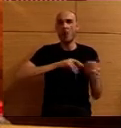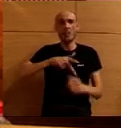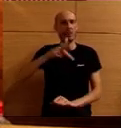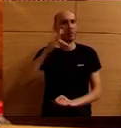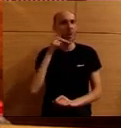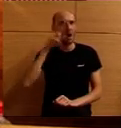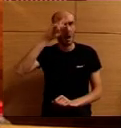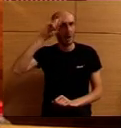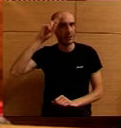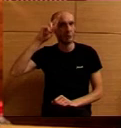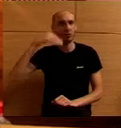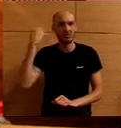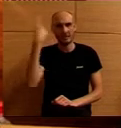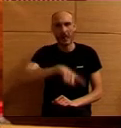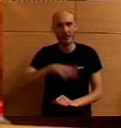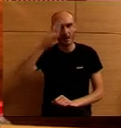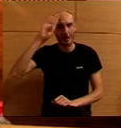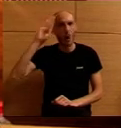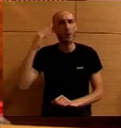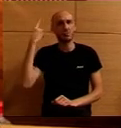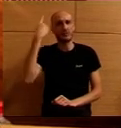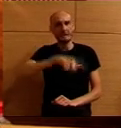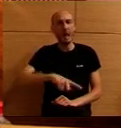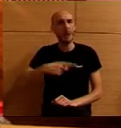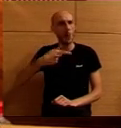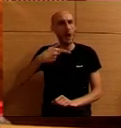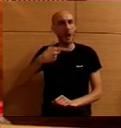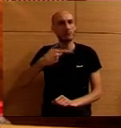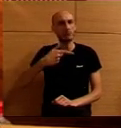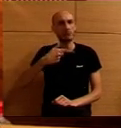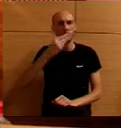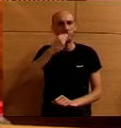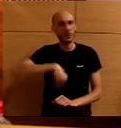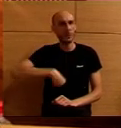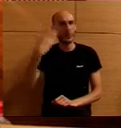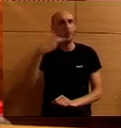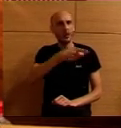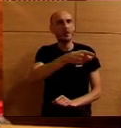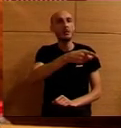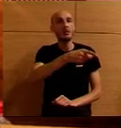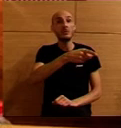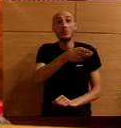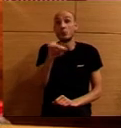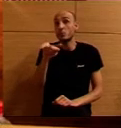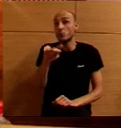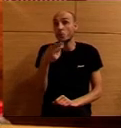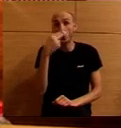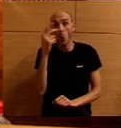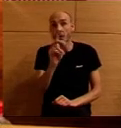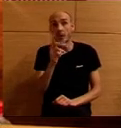muchísimo, pues lo que tienen que hacer es ir a un contencioso